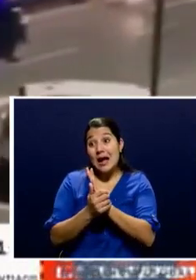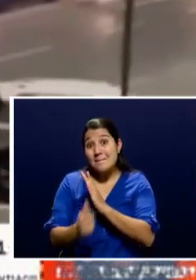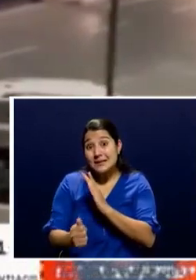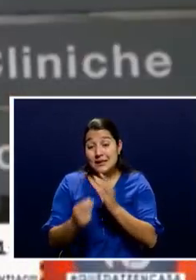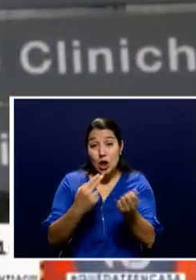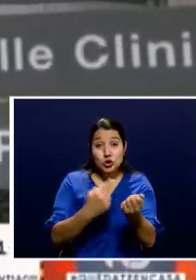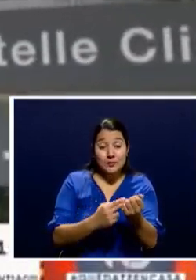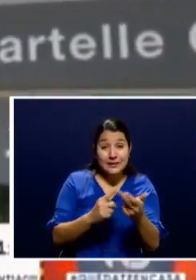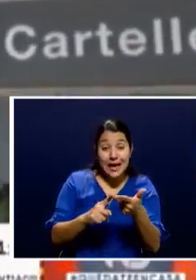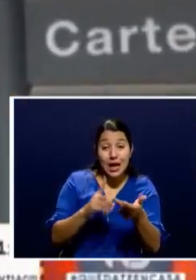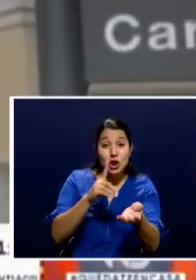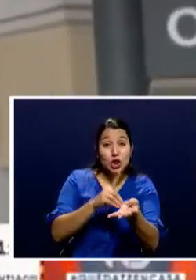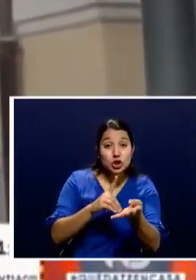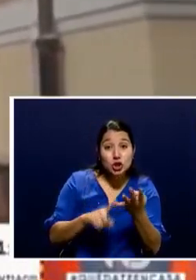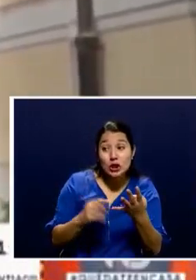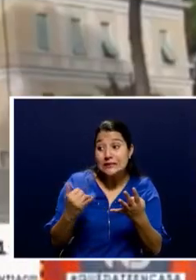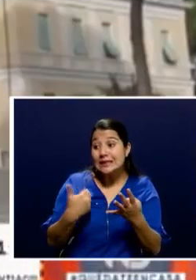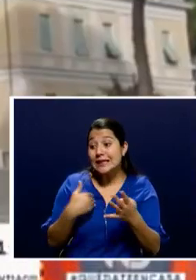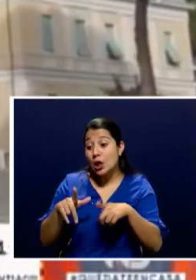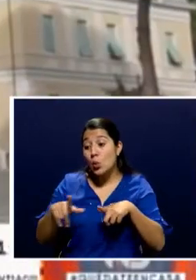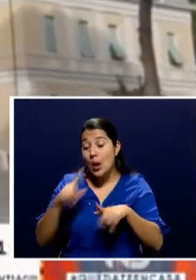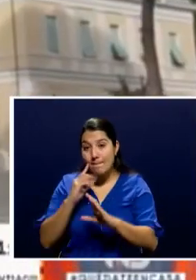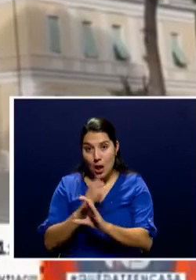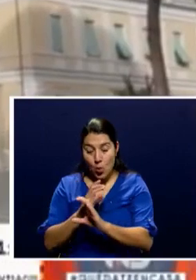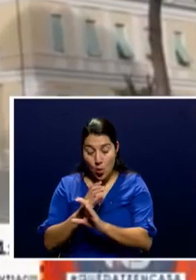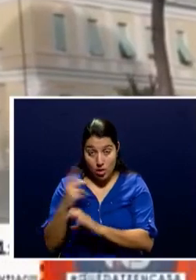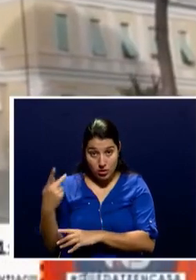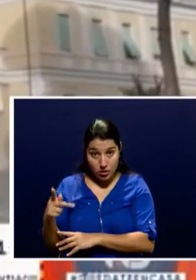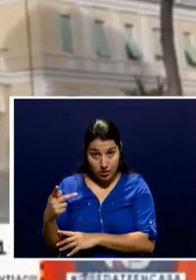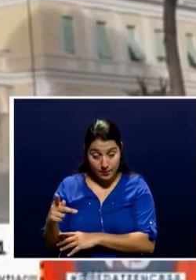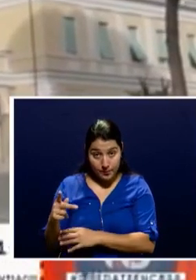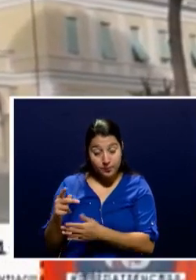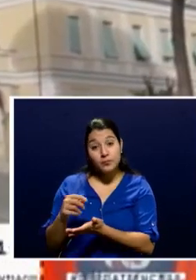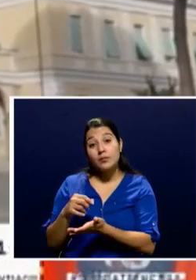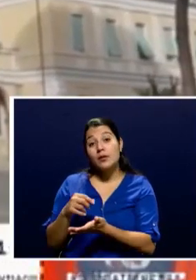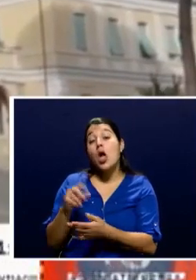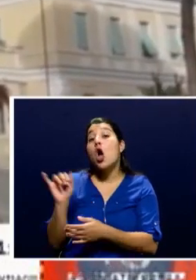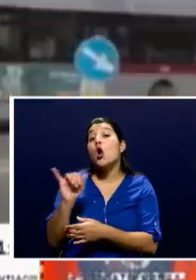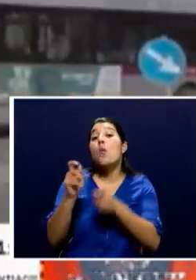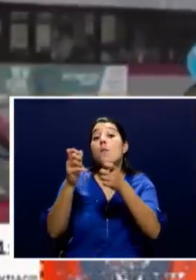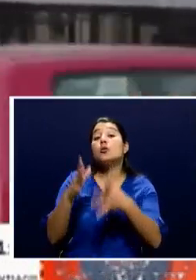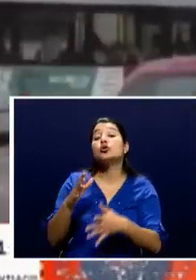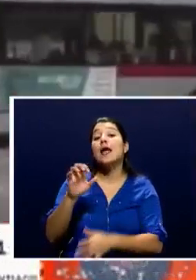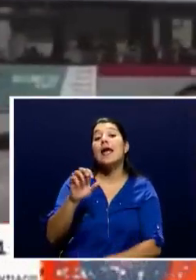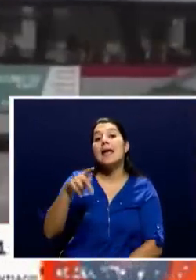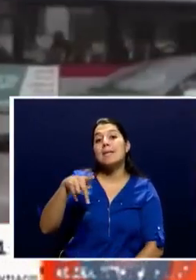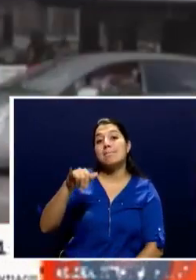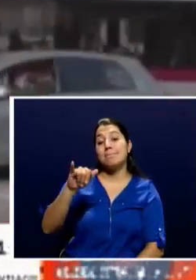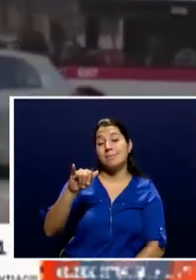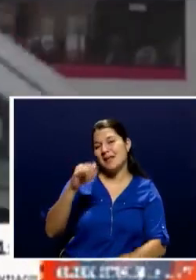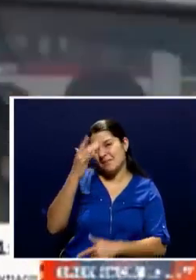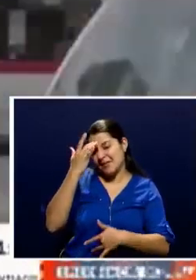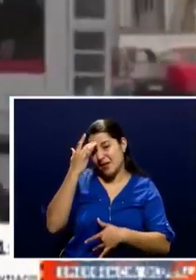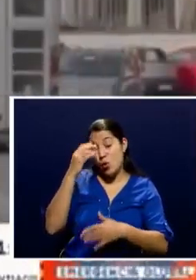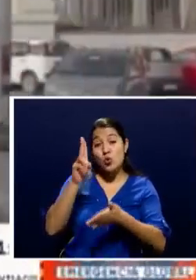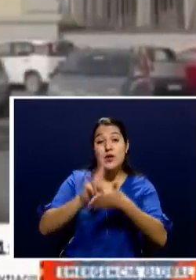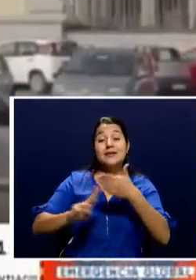médicos y espacios de cuidados intensivos. Es el caso del profesor de epidemiología de la Universidad de Hong